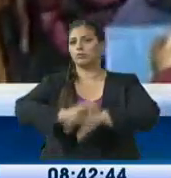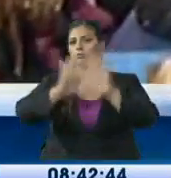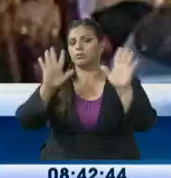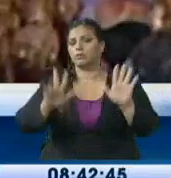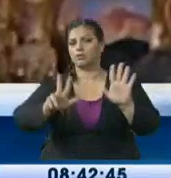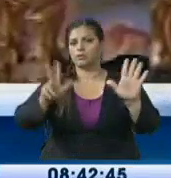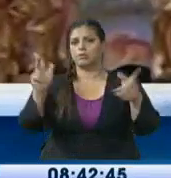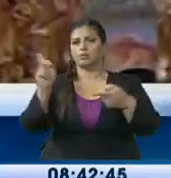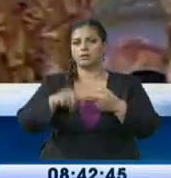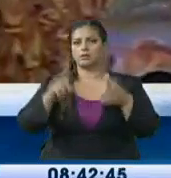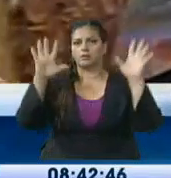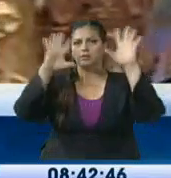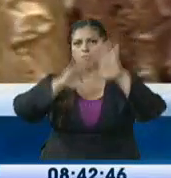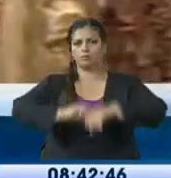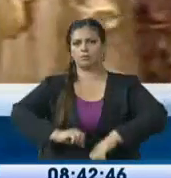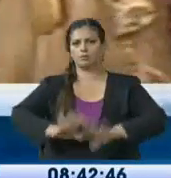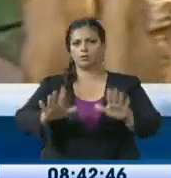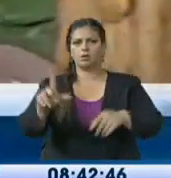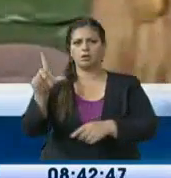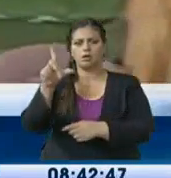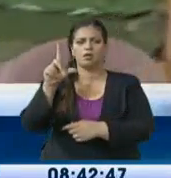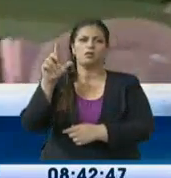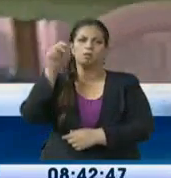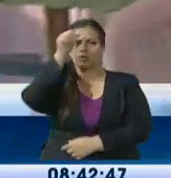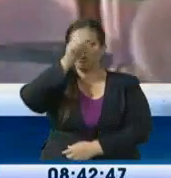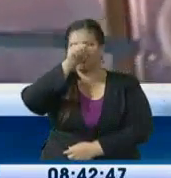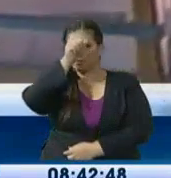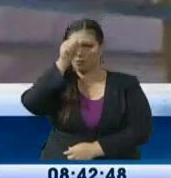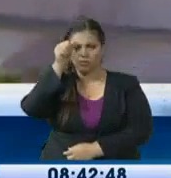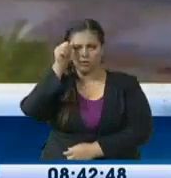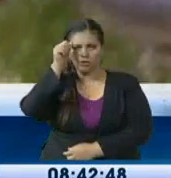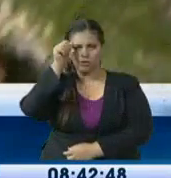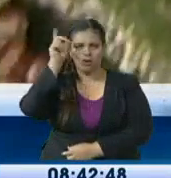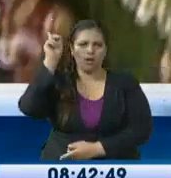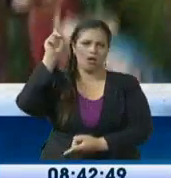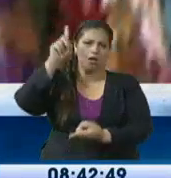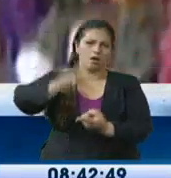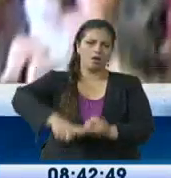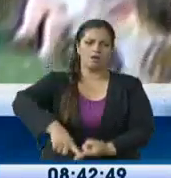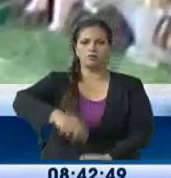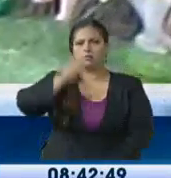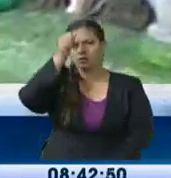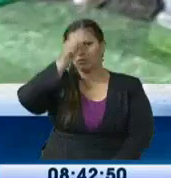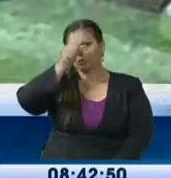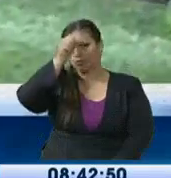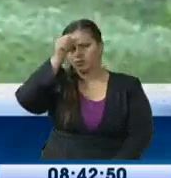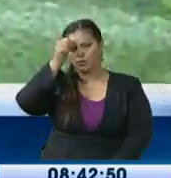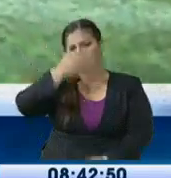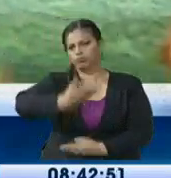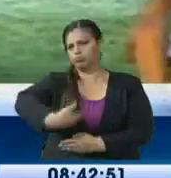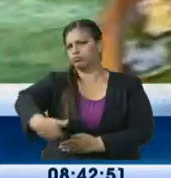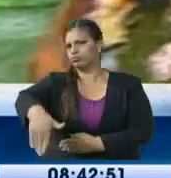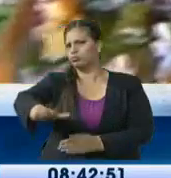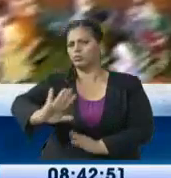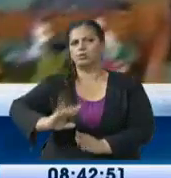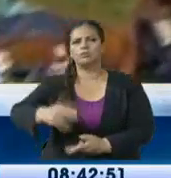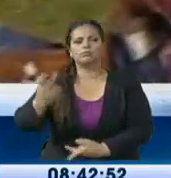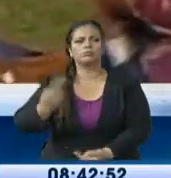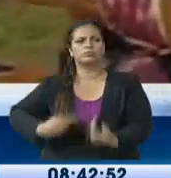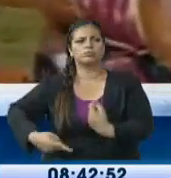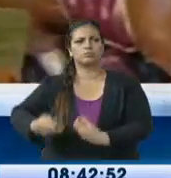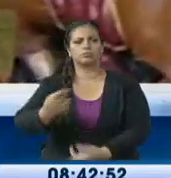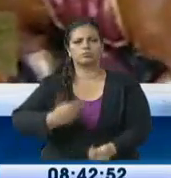de la noche, de domingo a domingo. Y tienen una variedad increíble de decoraciones. Por ejemplo, estamos viendo ahorita la parte de los